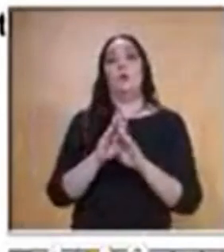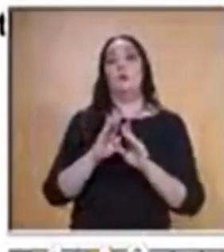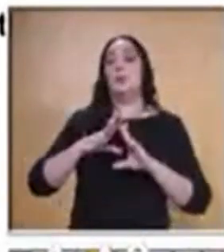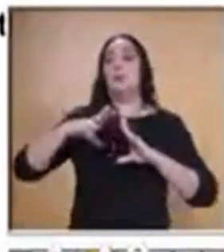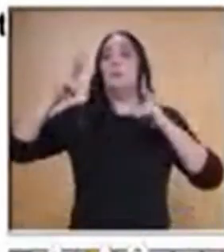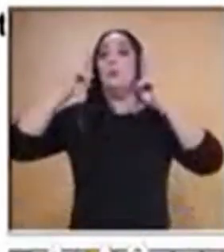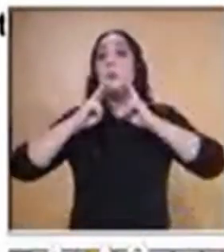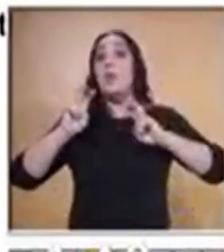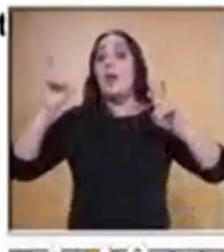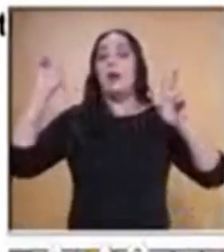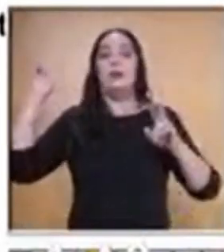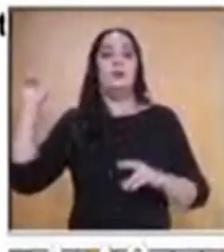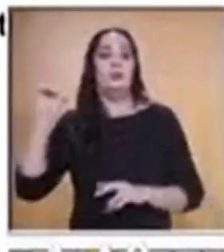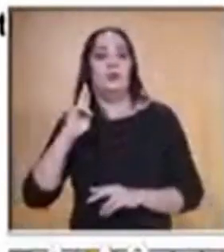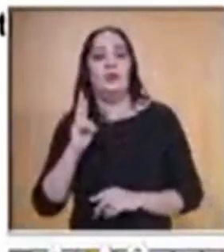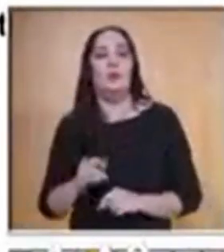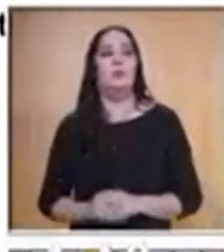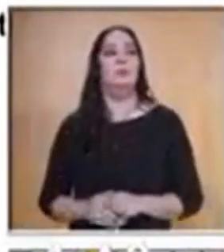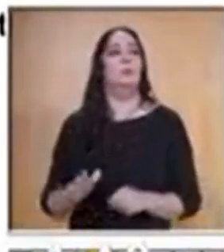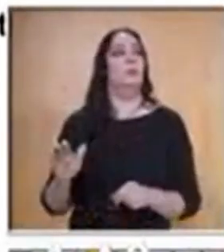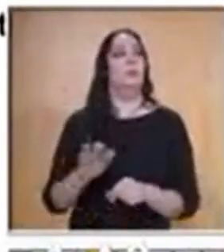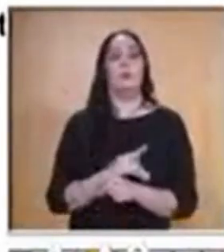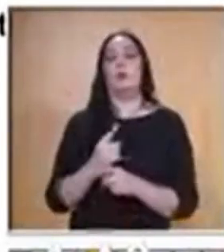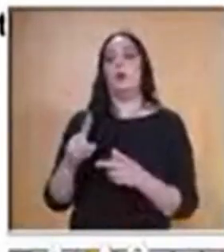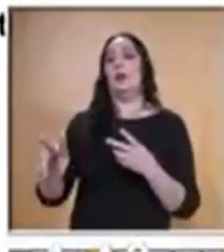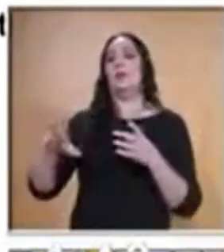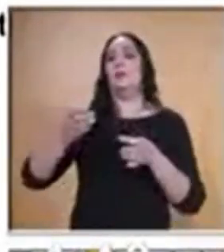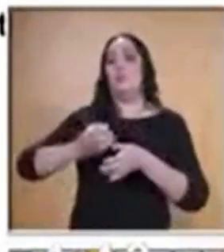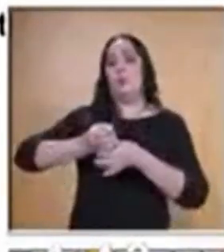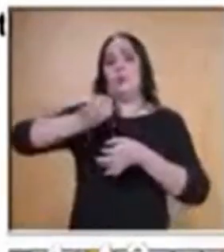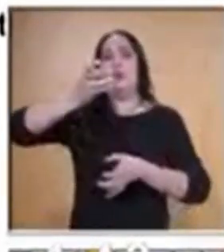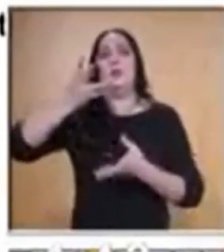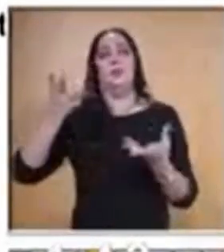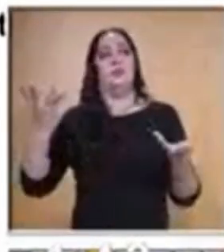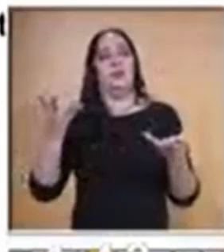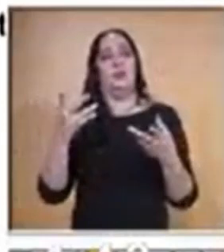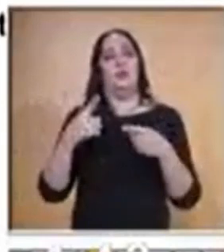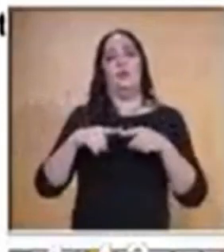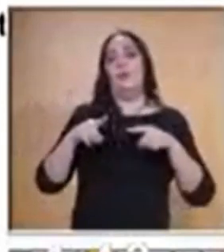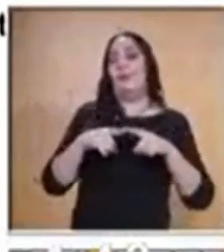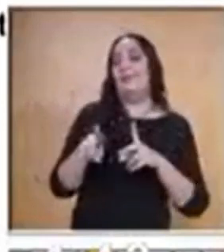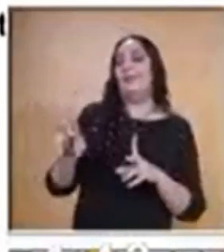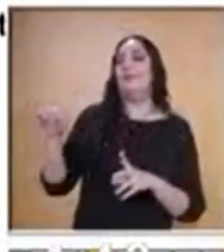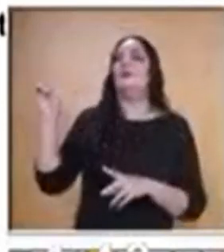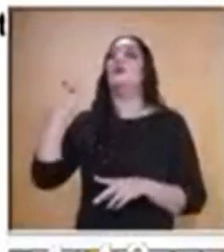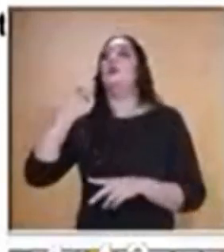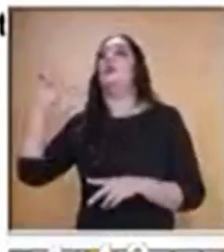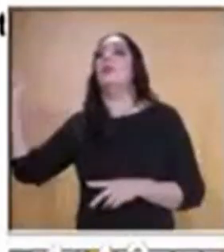sonido? ¿Por qué las botellas produjeron sonidos diferentes? Y luego dice,